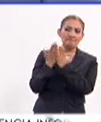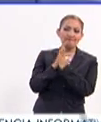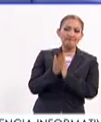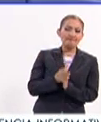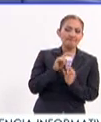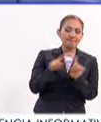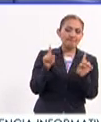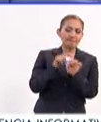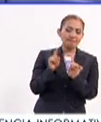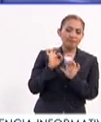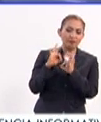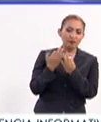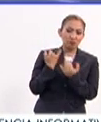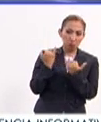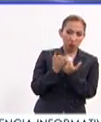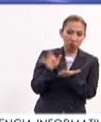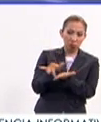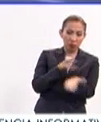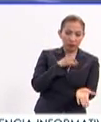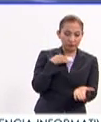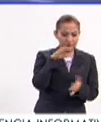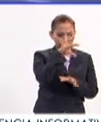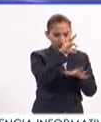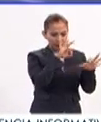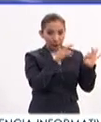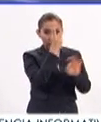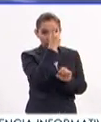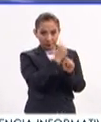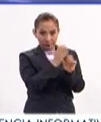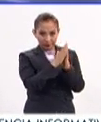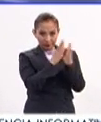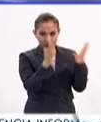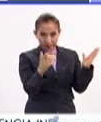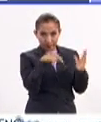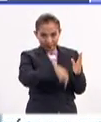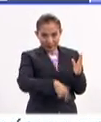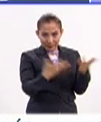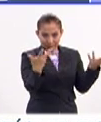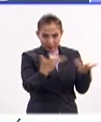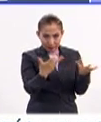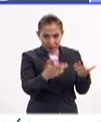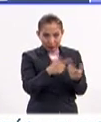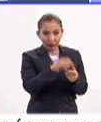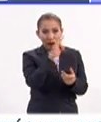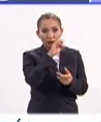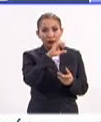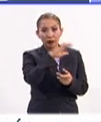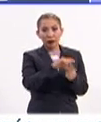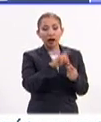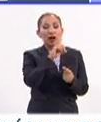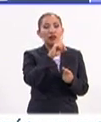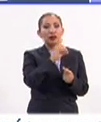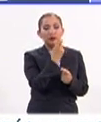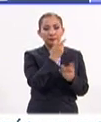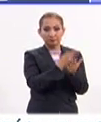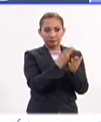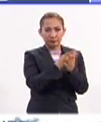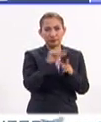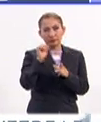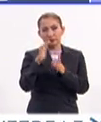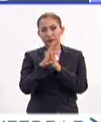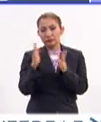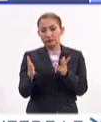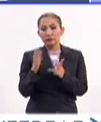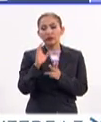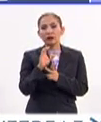de libros, y de esos eligió los dos primeros libros que se publicaron en el fondo, El dólar de plata y el